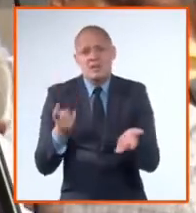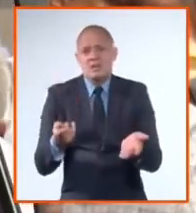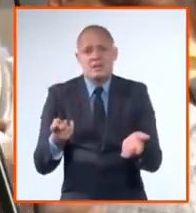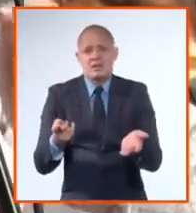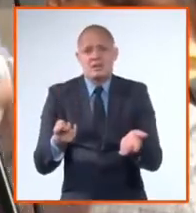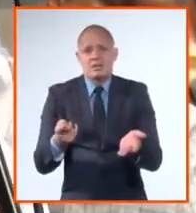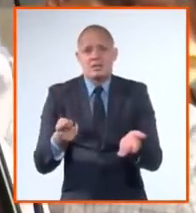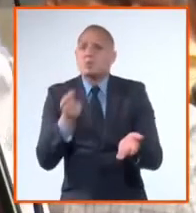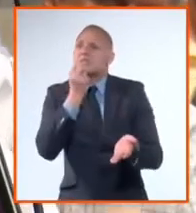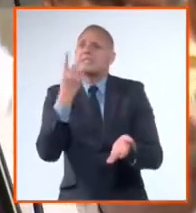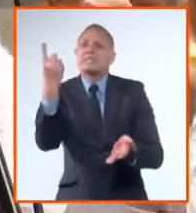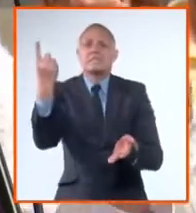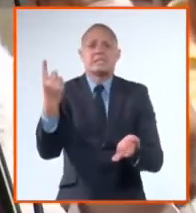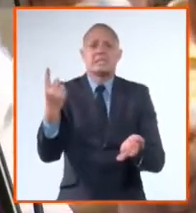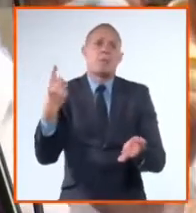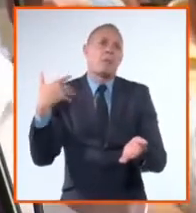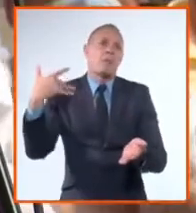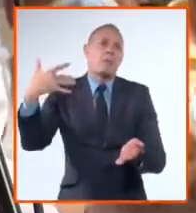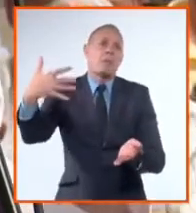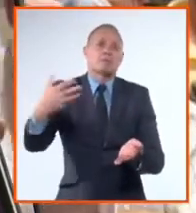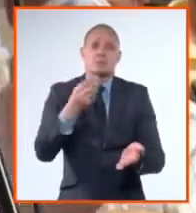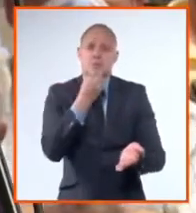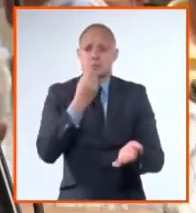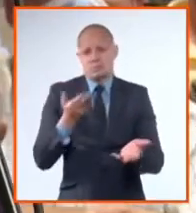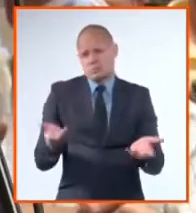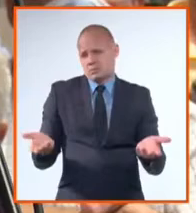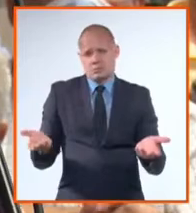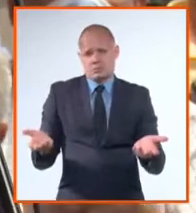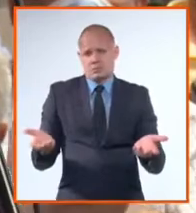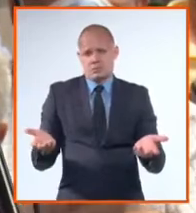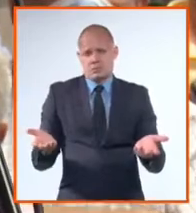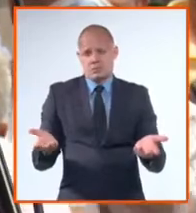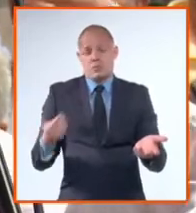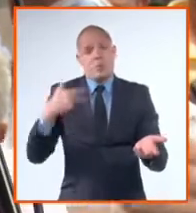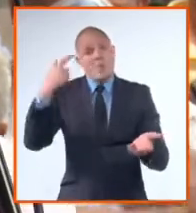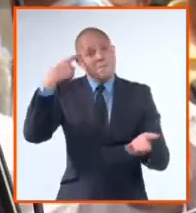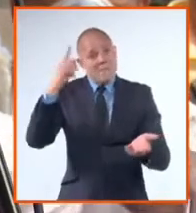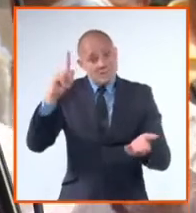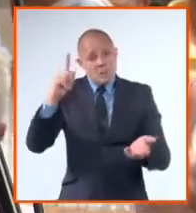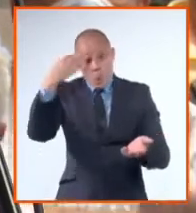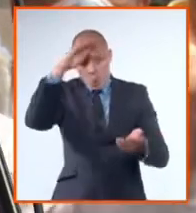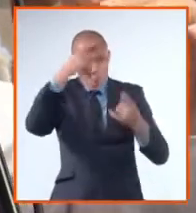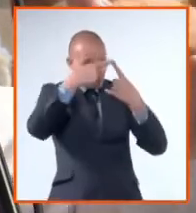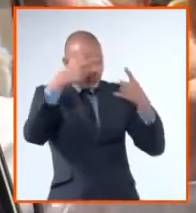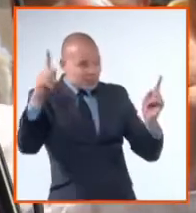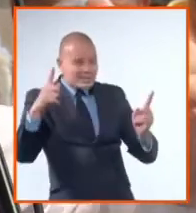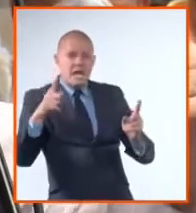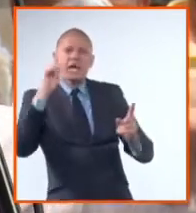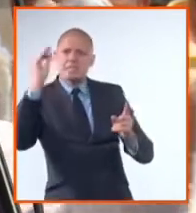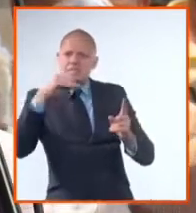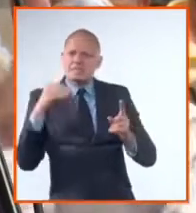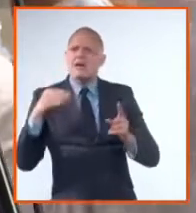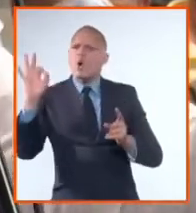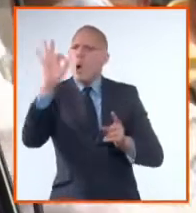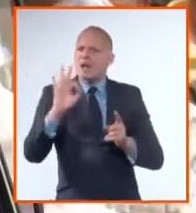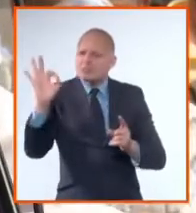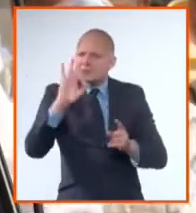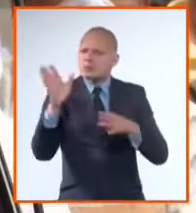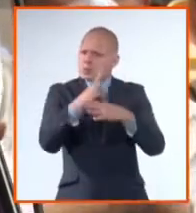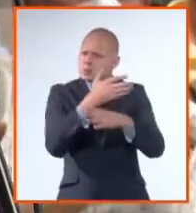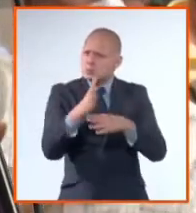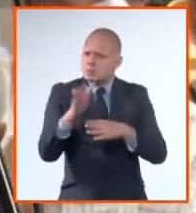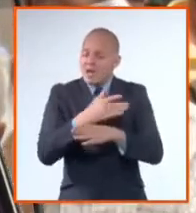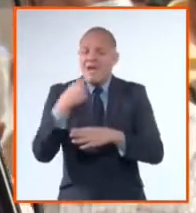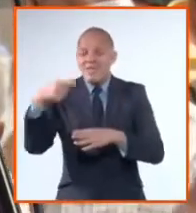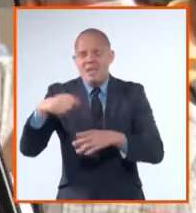de participación ciudadana. Y en este sentido, las organizaciones de masas en el país tienen que tener, en nuestra modesta opinión, un